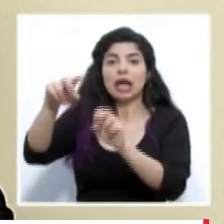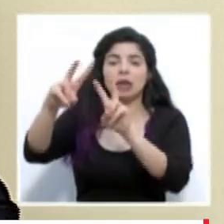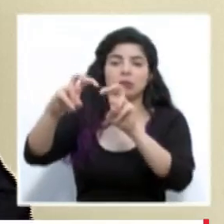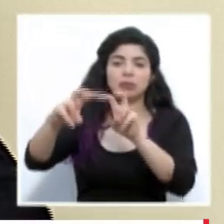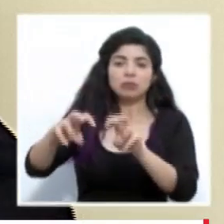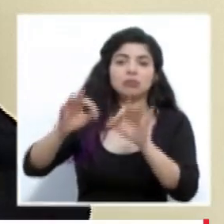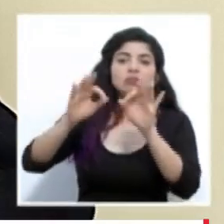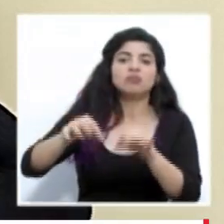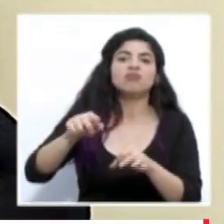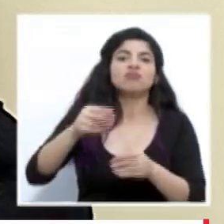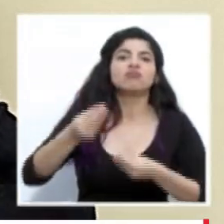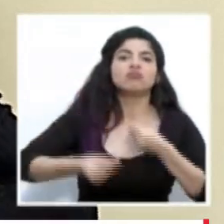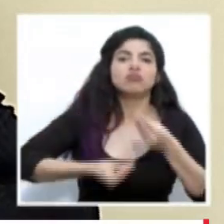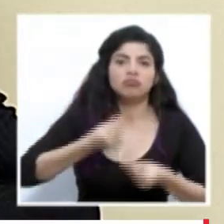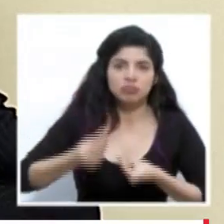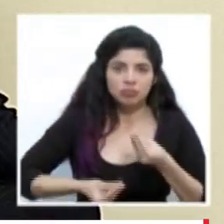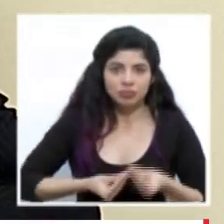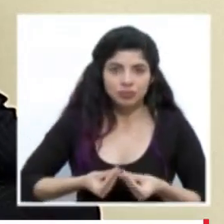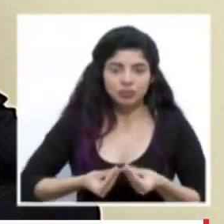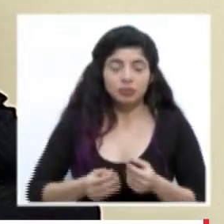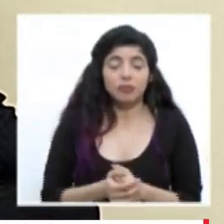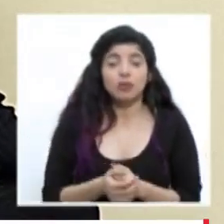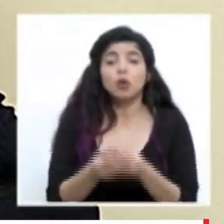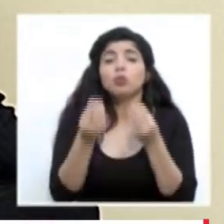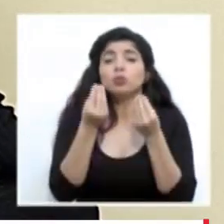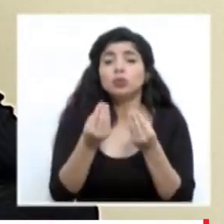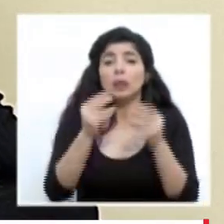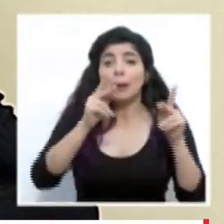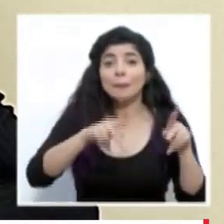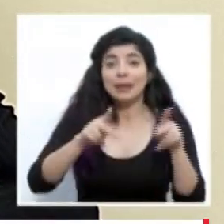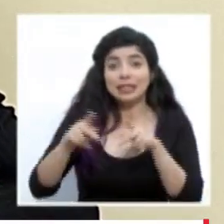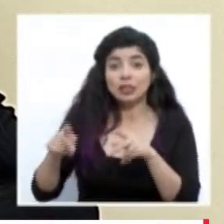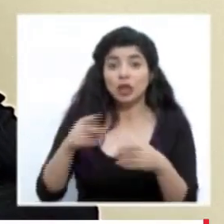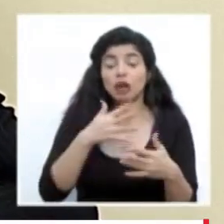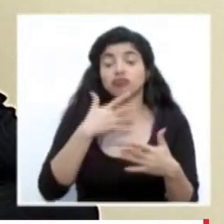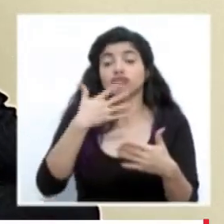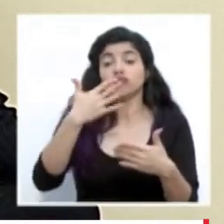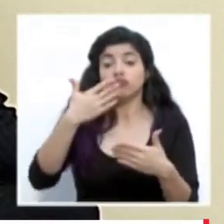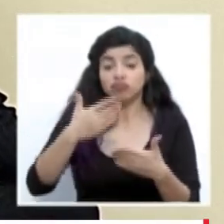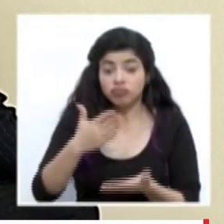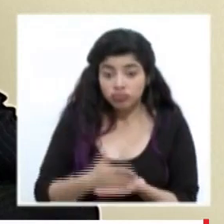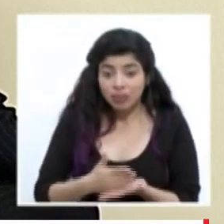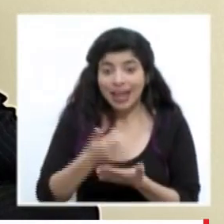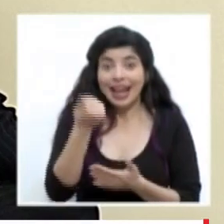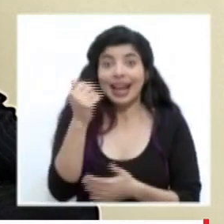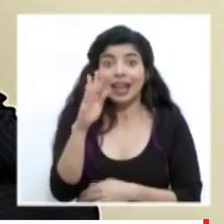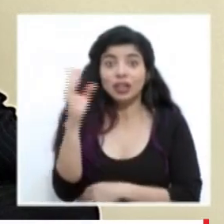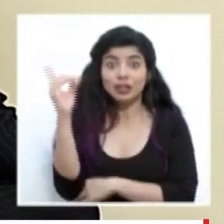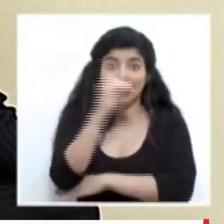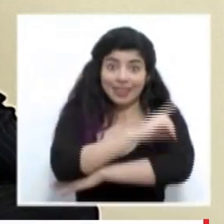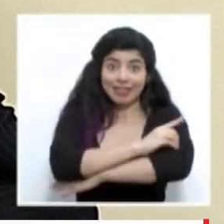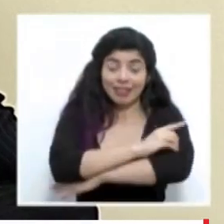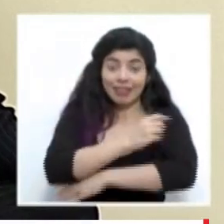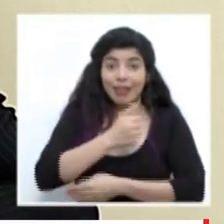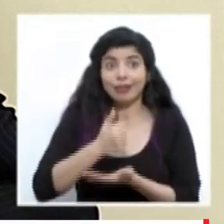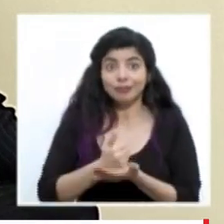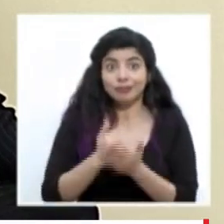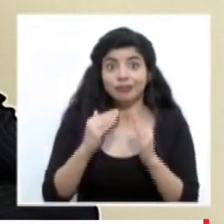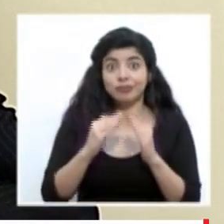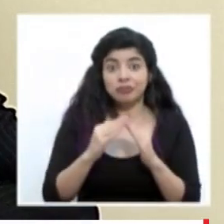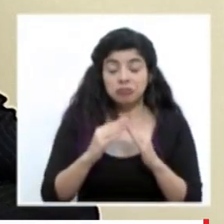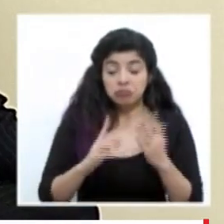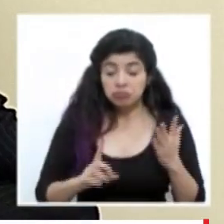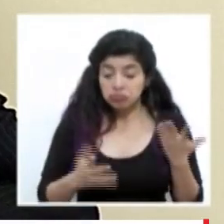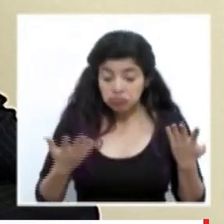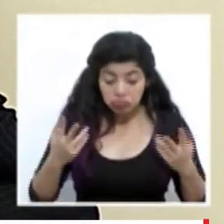es la conducta a seguir. Muchas de las personas ya al cabo de los 14 días de aislamiento o no manifestaron